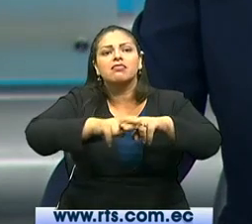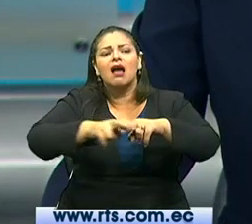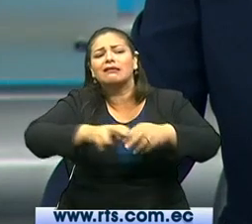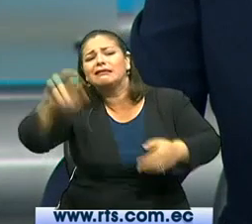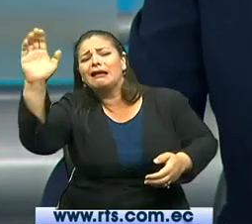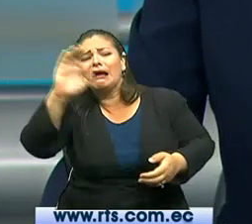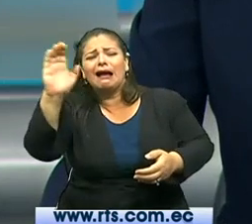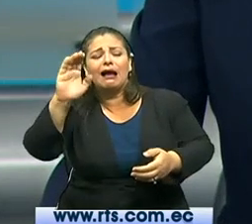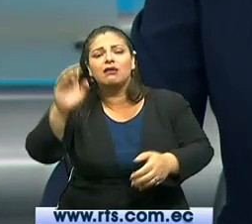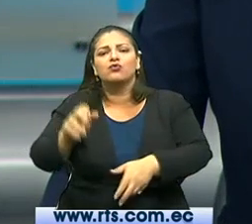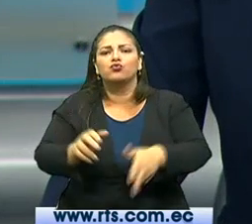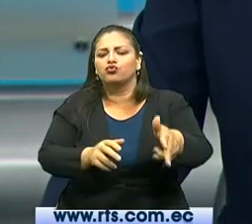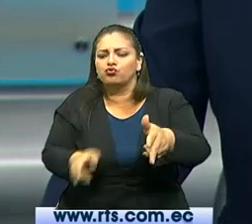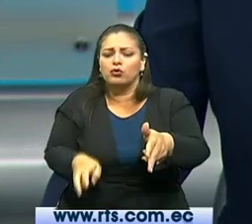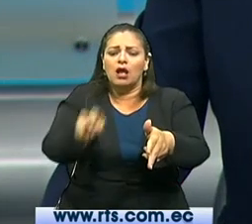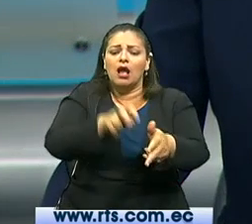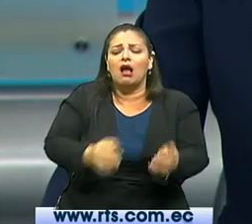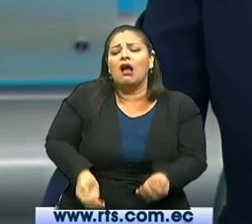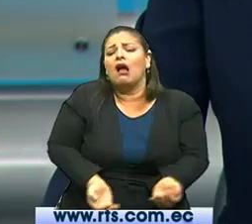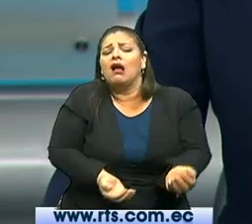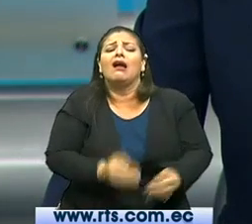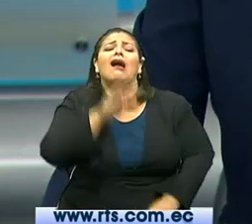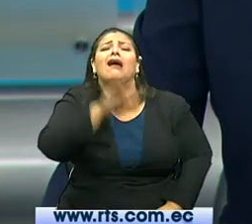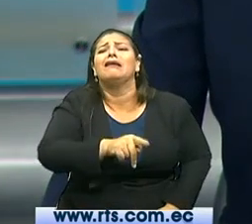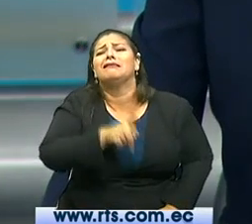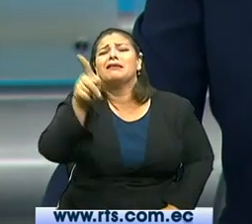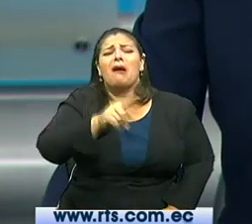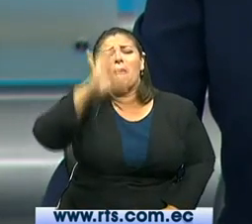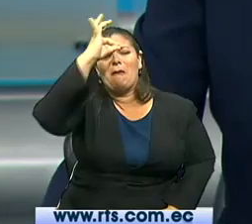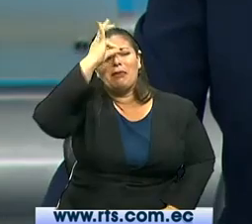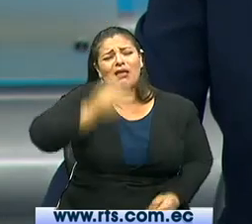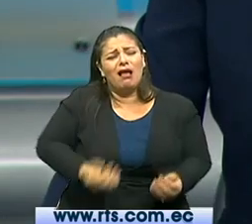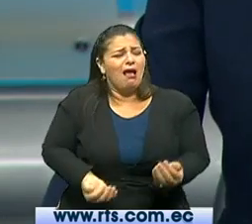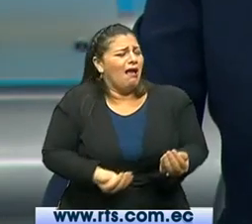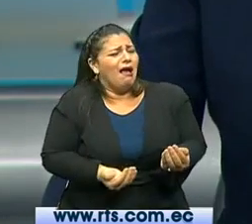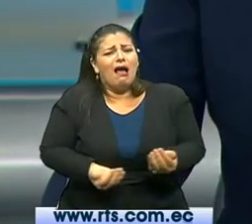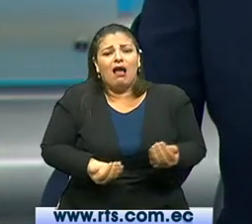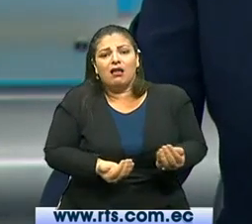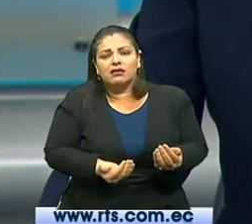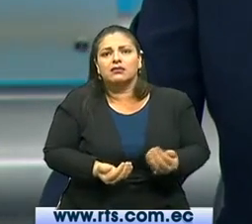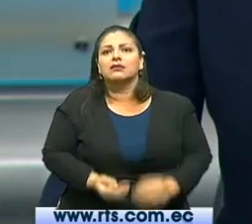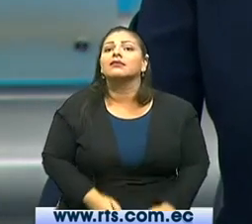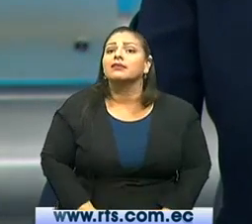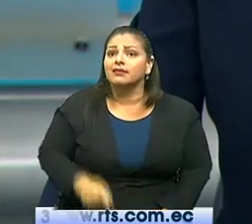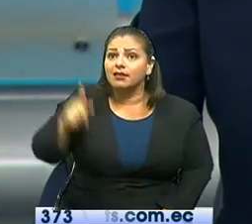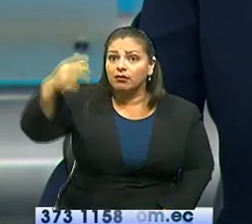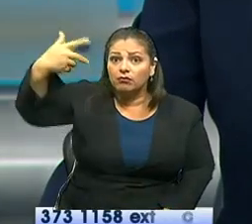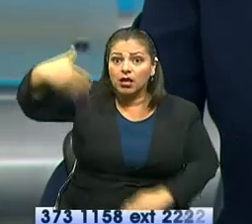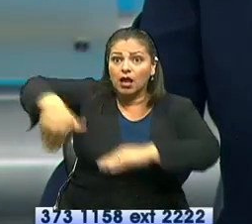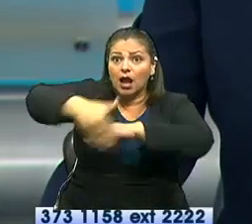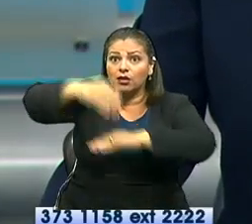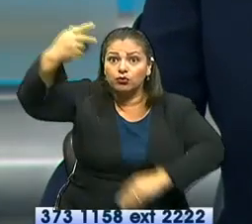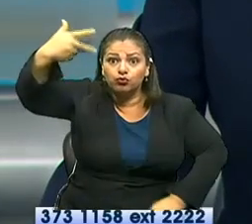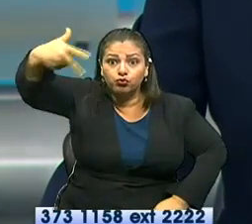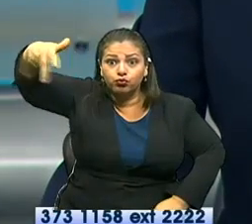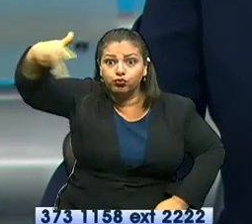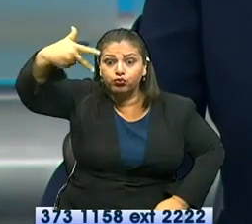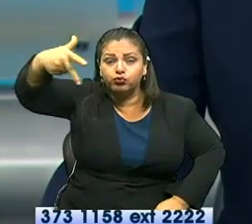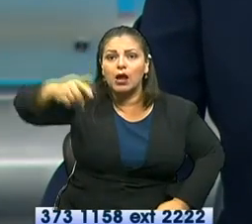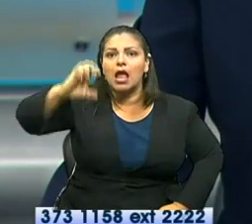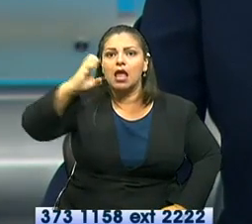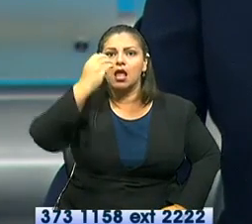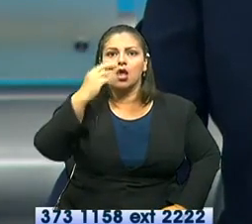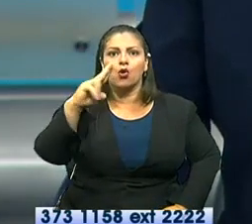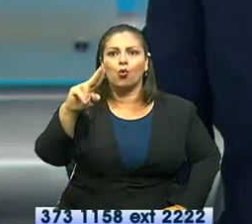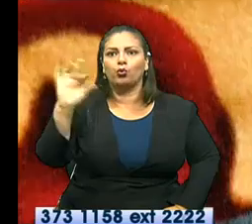y dio asistencia médica a la madre durante el camino, gracias a las cámaras de seguridad instaladas al interior del vehículo.